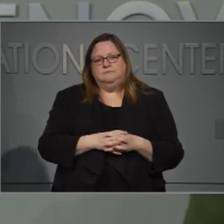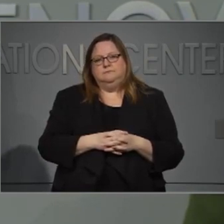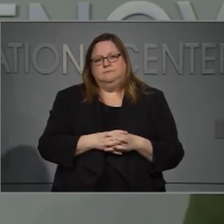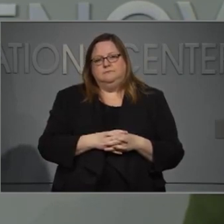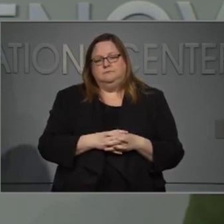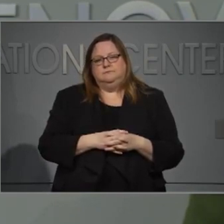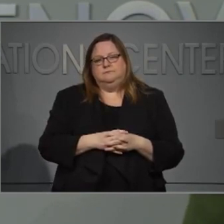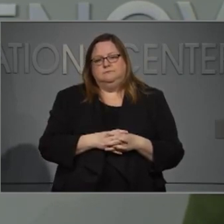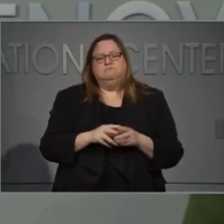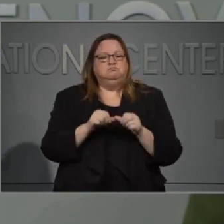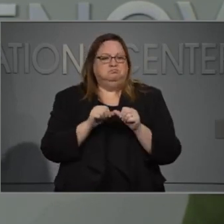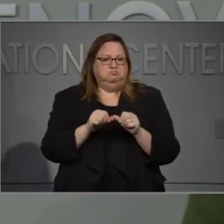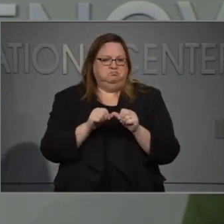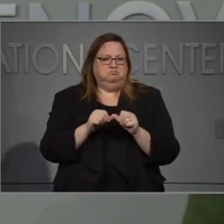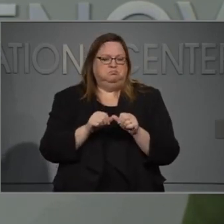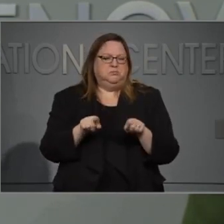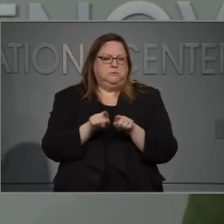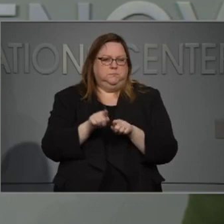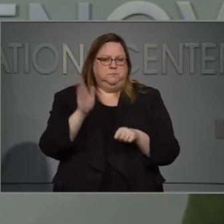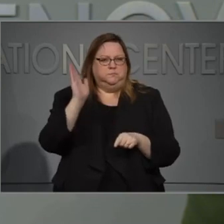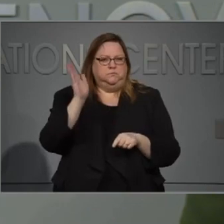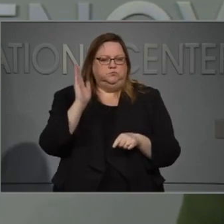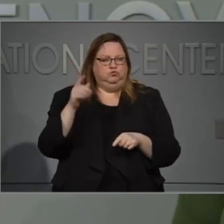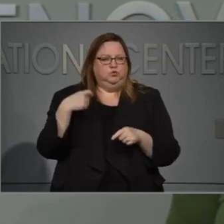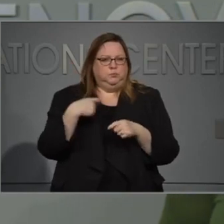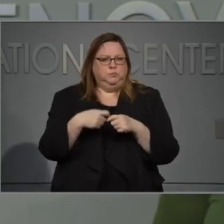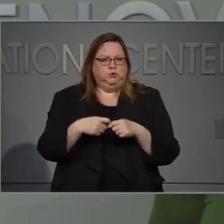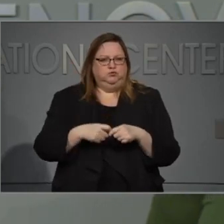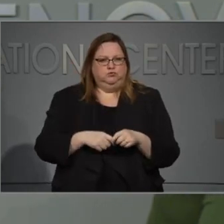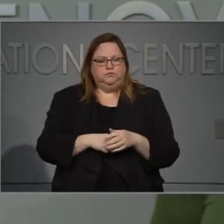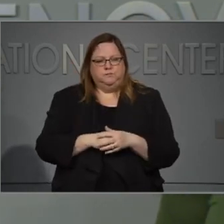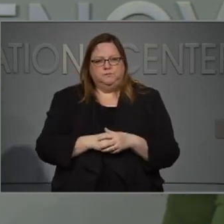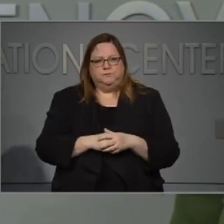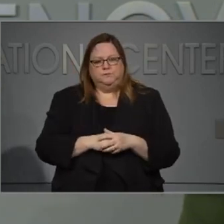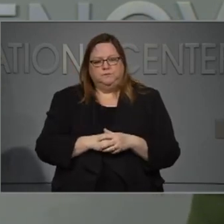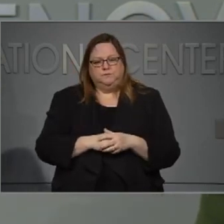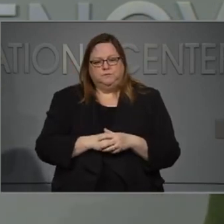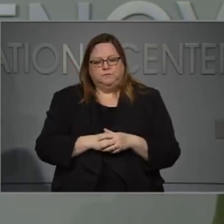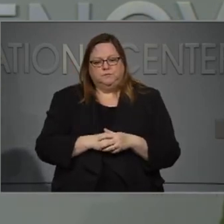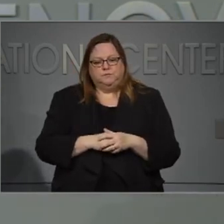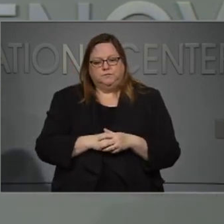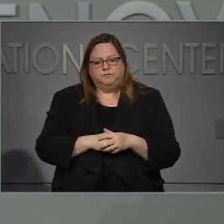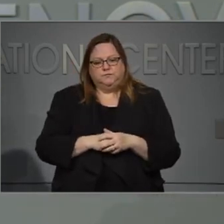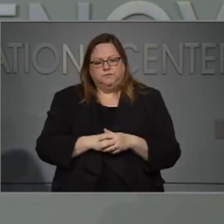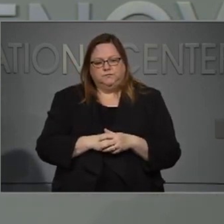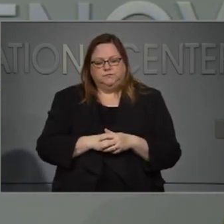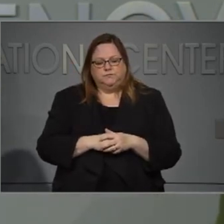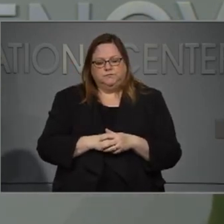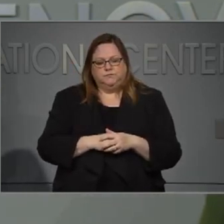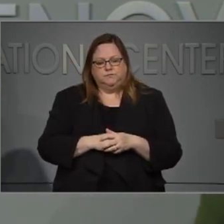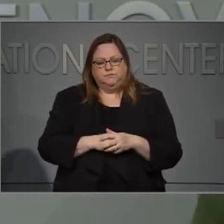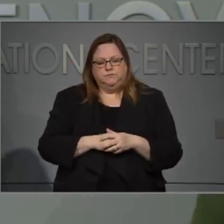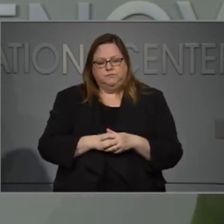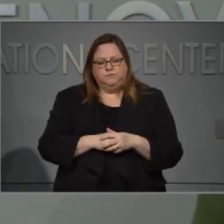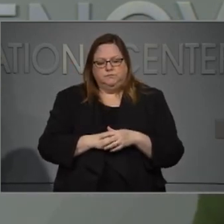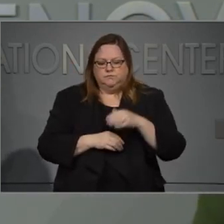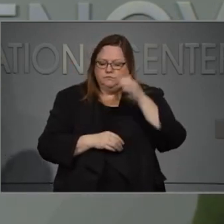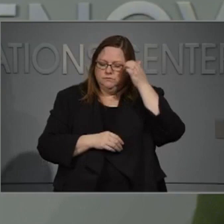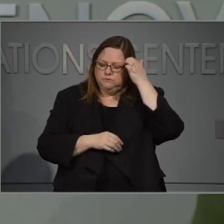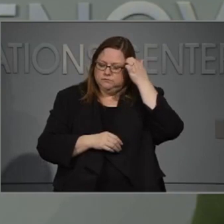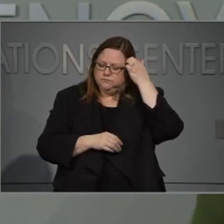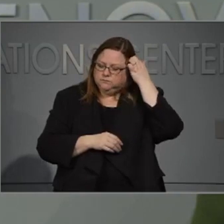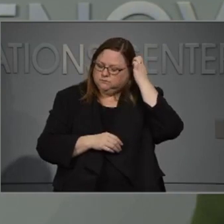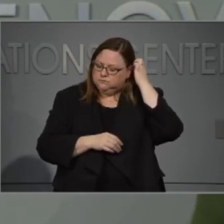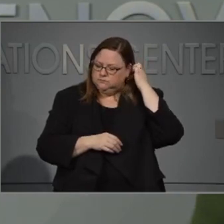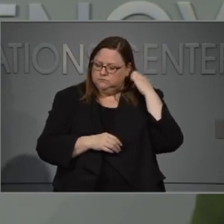a volver a la normalidad. Todos jugamos un papel muy importante en la protección de nuestros compañeros de